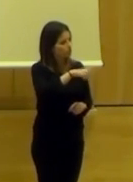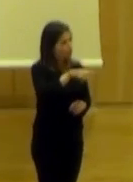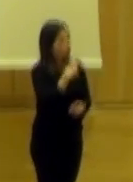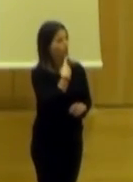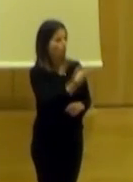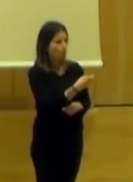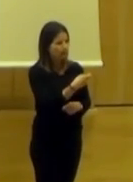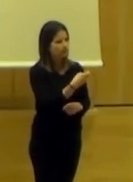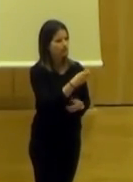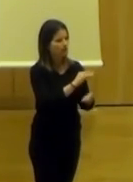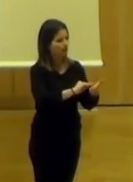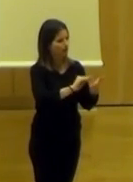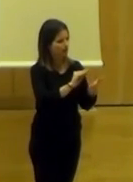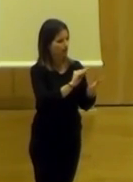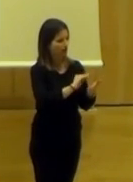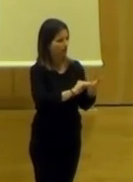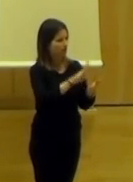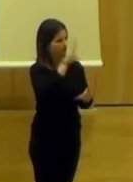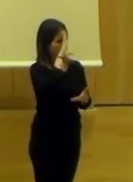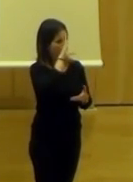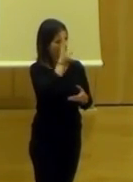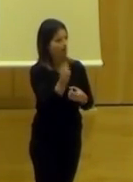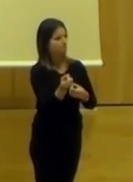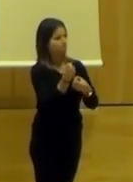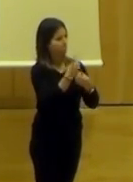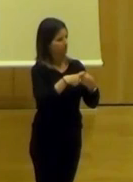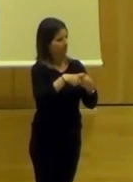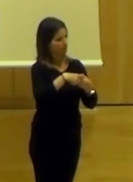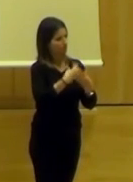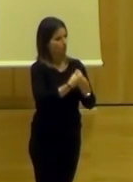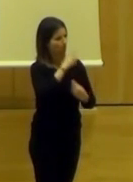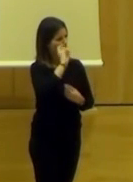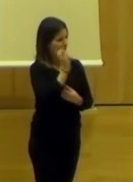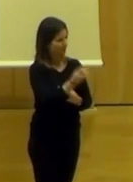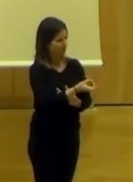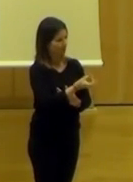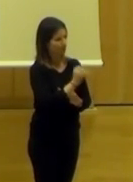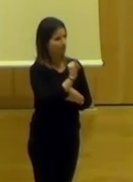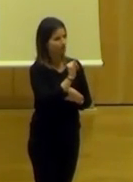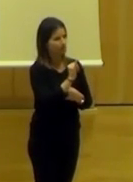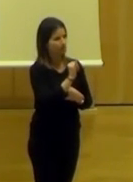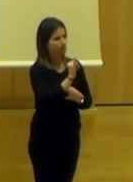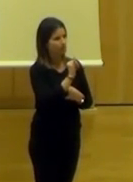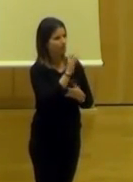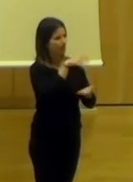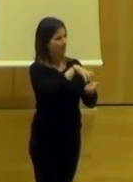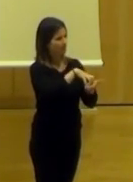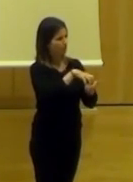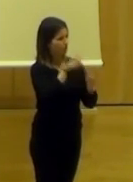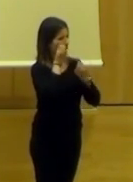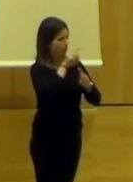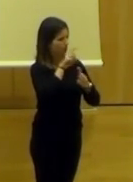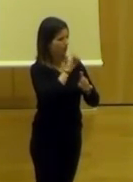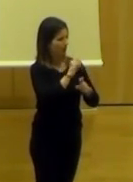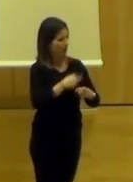Nosotros nos cuesta a veces que Luna participe en actividades. Hay un centro educativo,